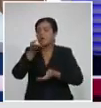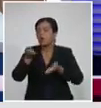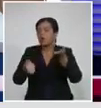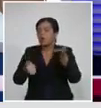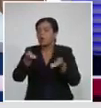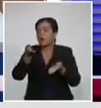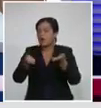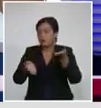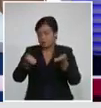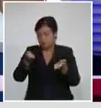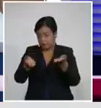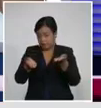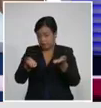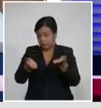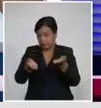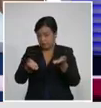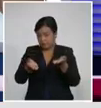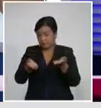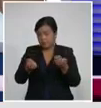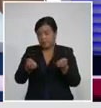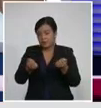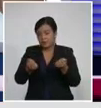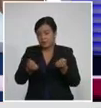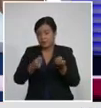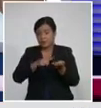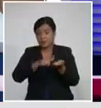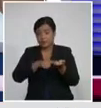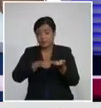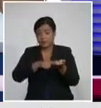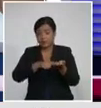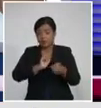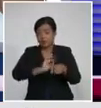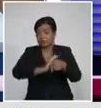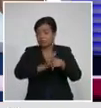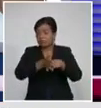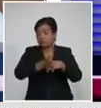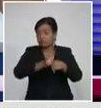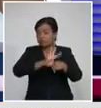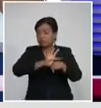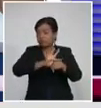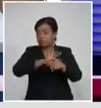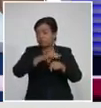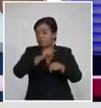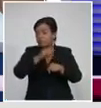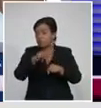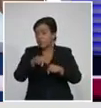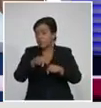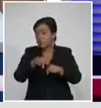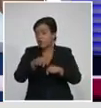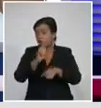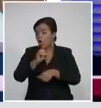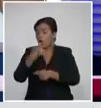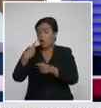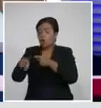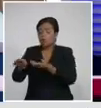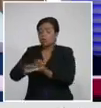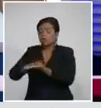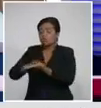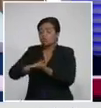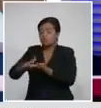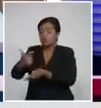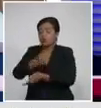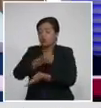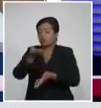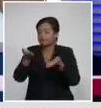enfermedad, cuál es la tasa de incidencia de la enfermedad en los que no fueron vacunados. Claro, no están en un